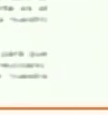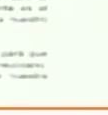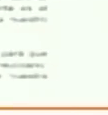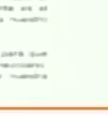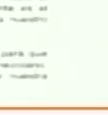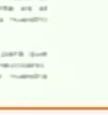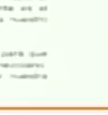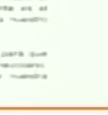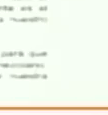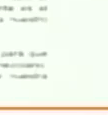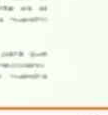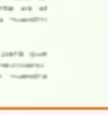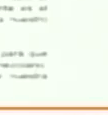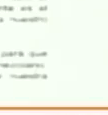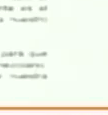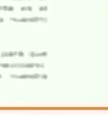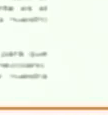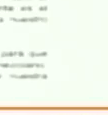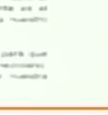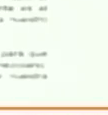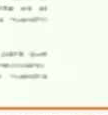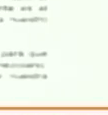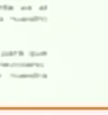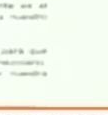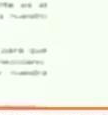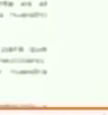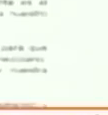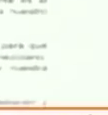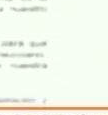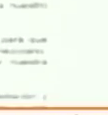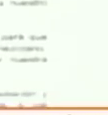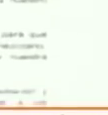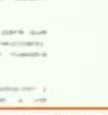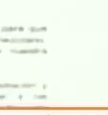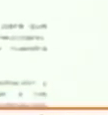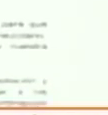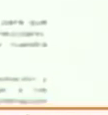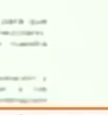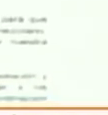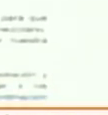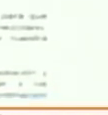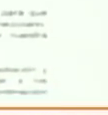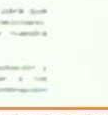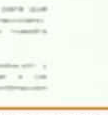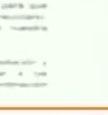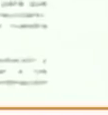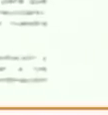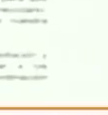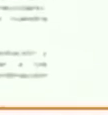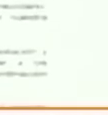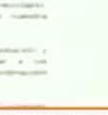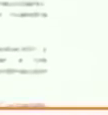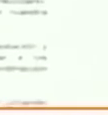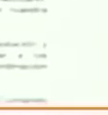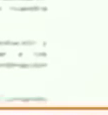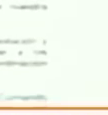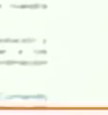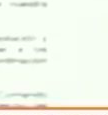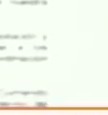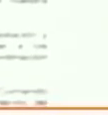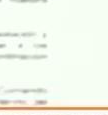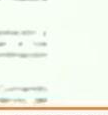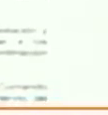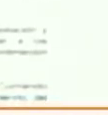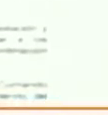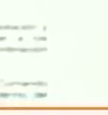ejecutan acciones terroristas para crear la zozobra, la desestabilización contra nuestra patria. Y piden además,